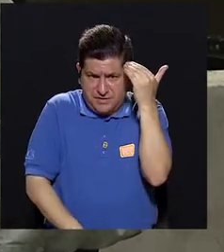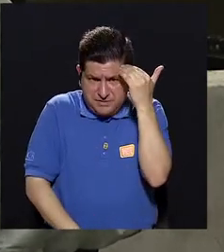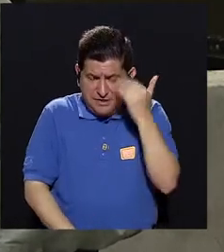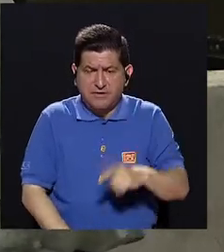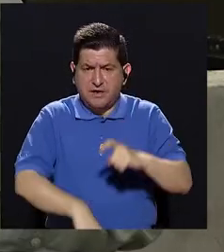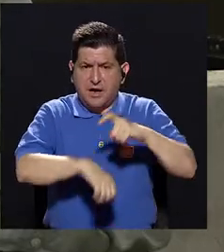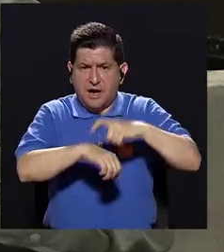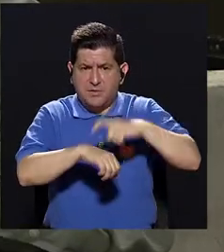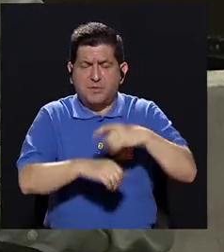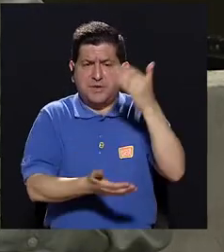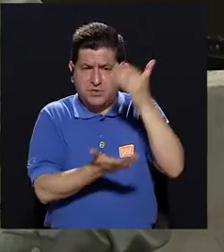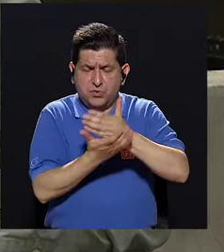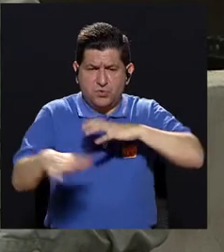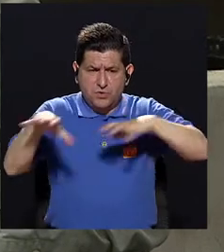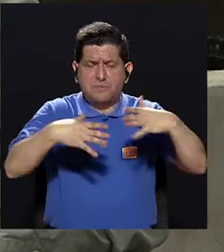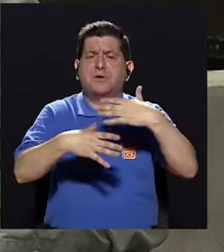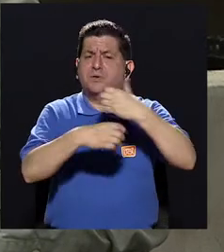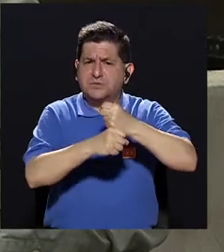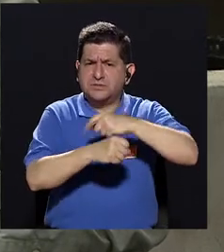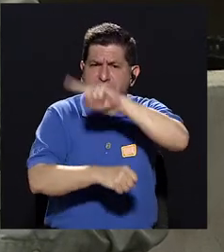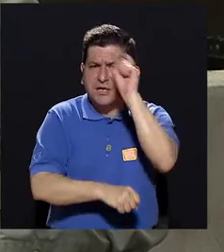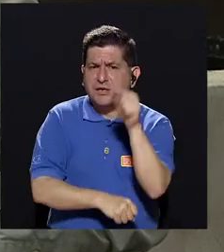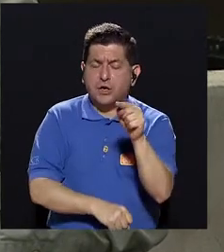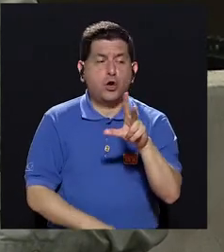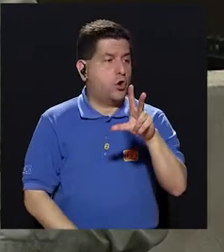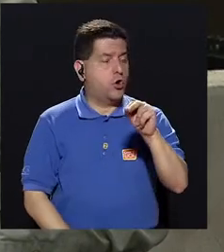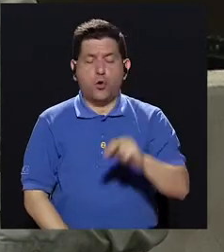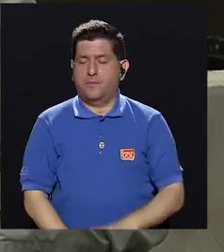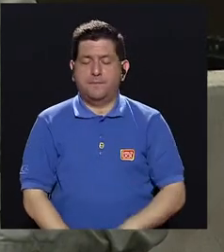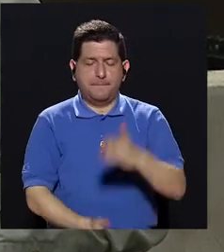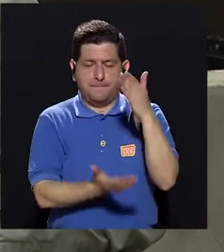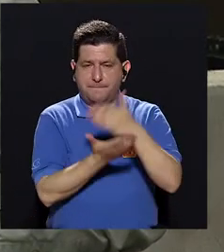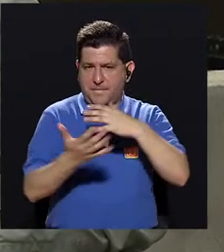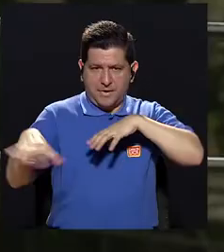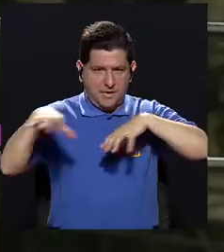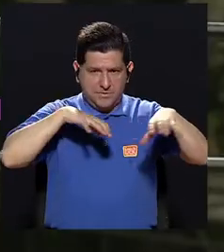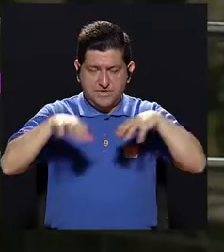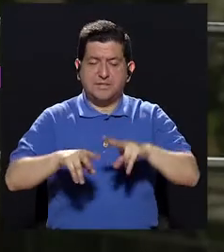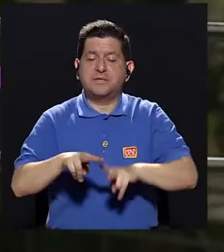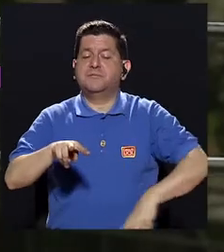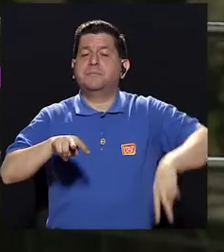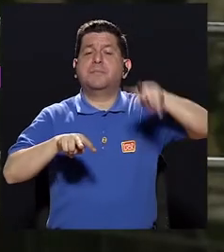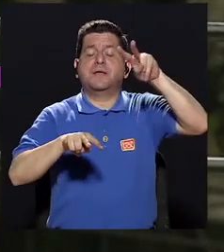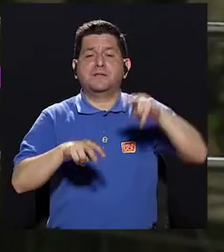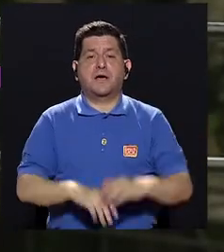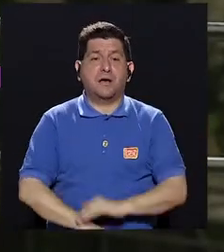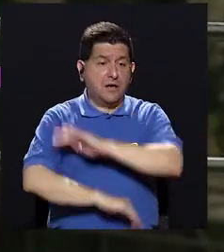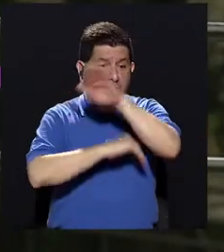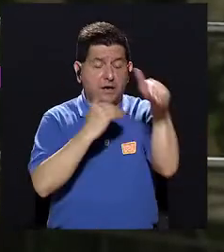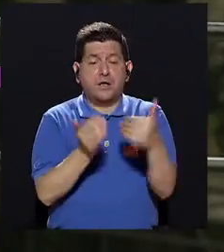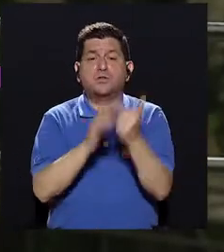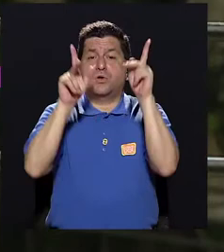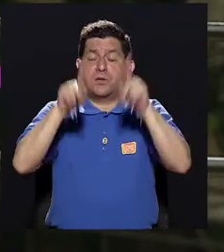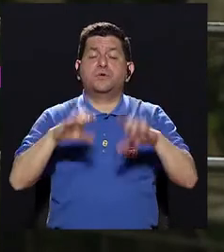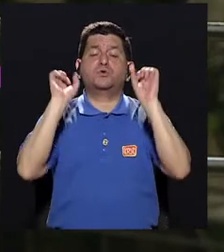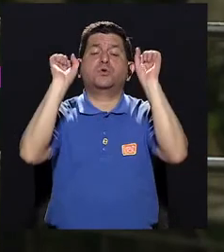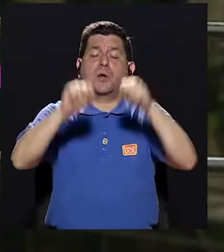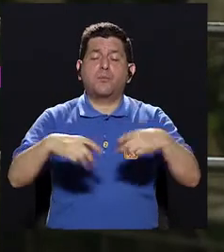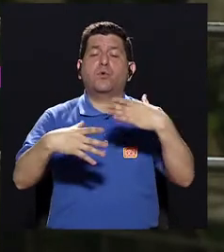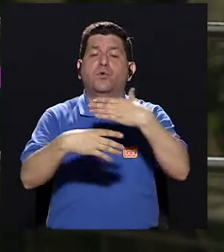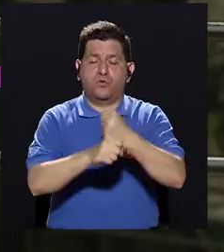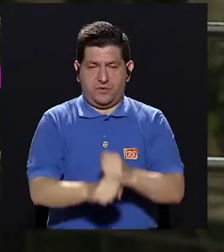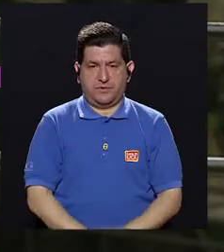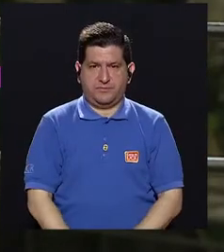cuenta a la hora de hacer pausas activas? No, la ventaja de la pausa activa es que la puede hacer casi que toda persona,